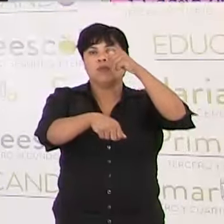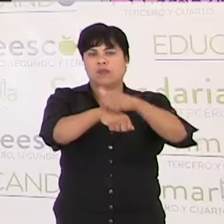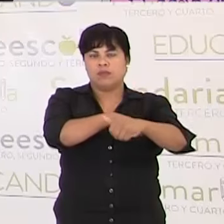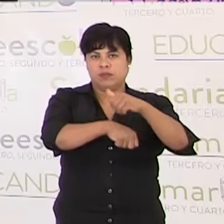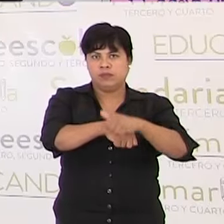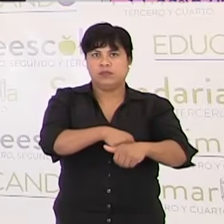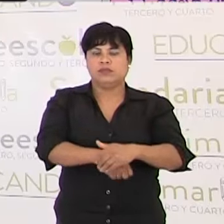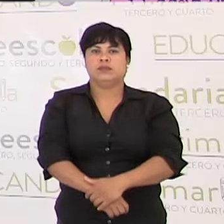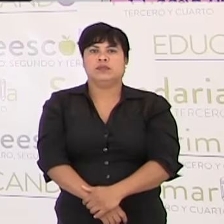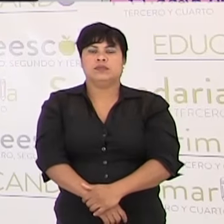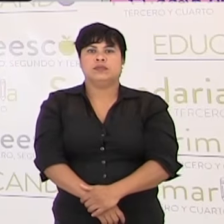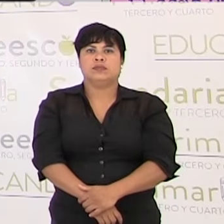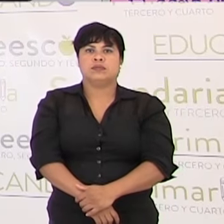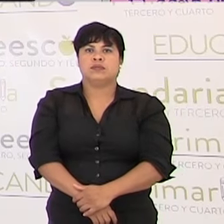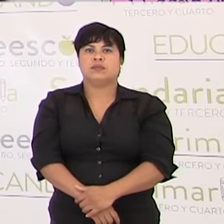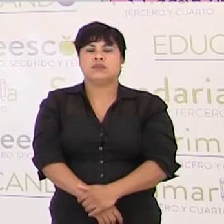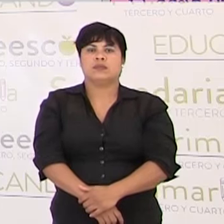número.